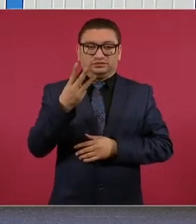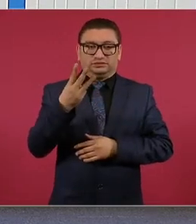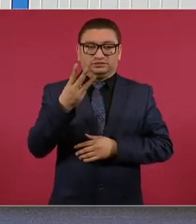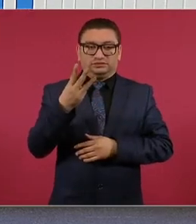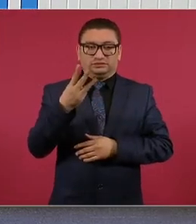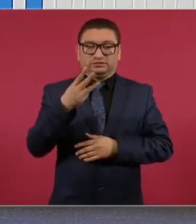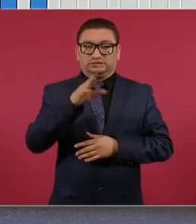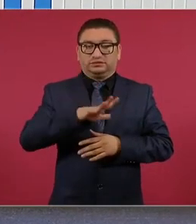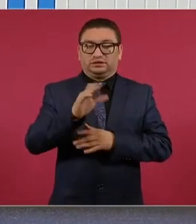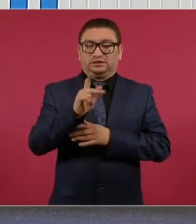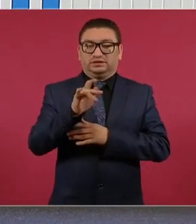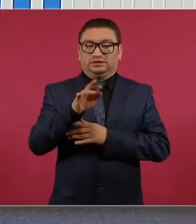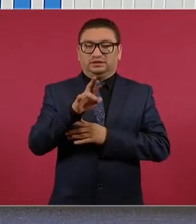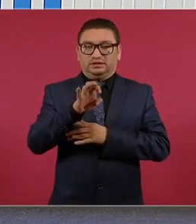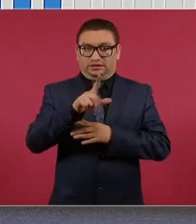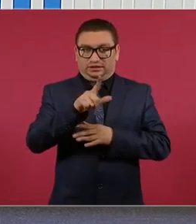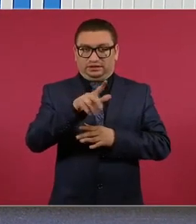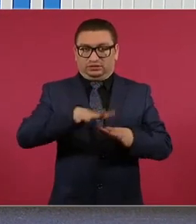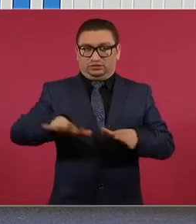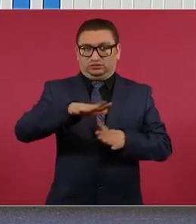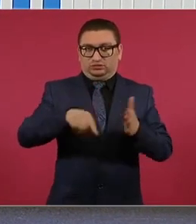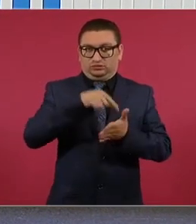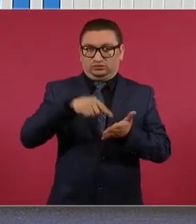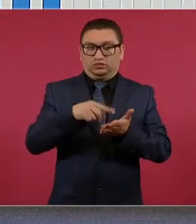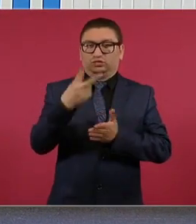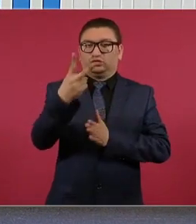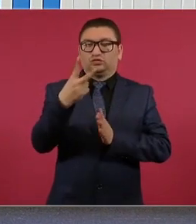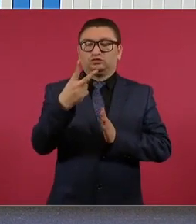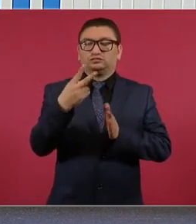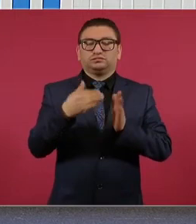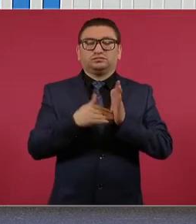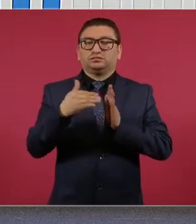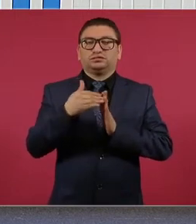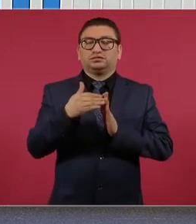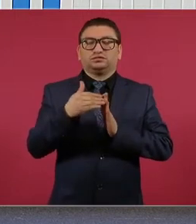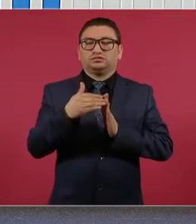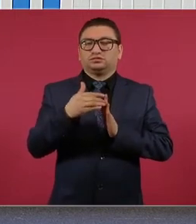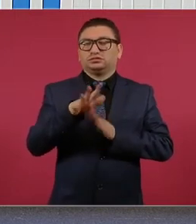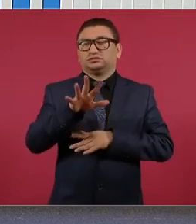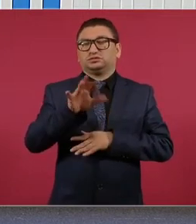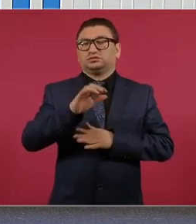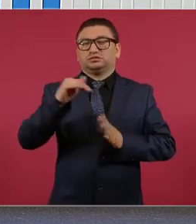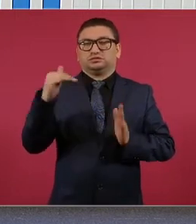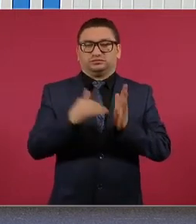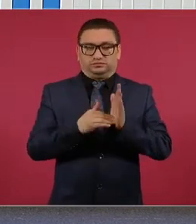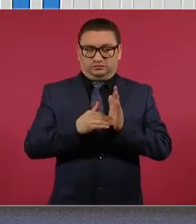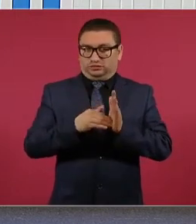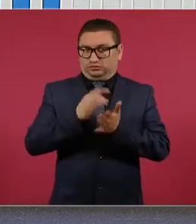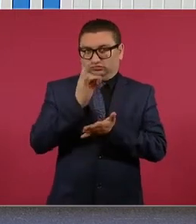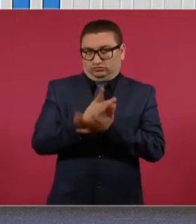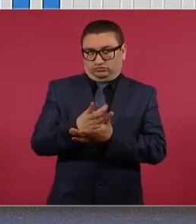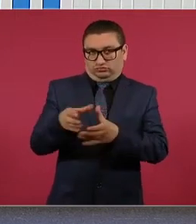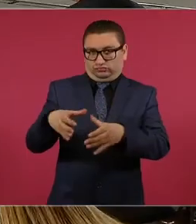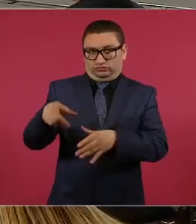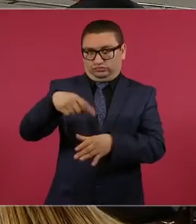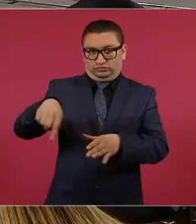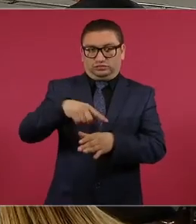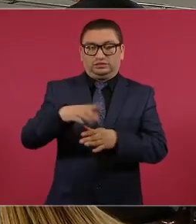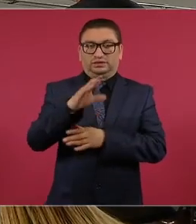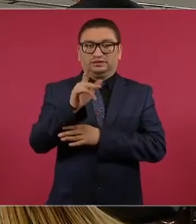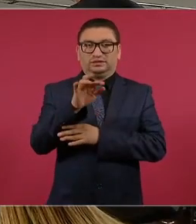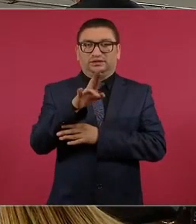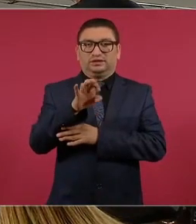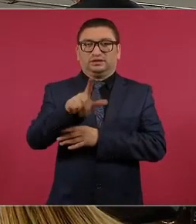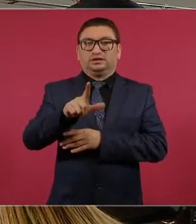del campo cantarel eran como 2 millones 500000 y ahora